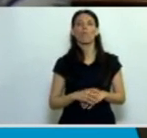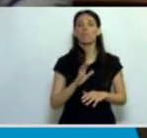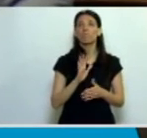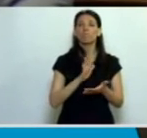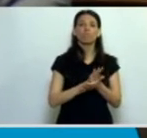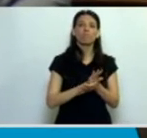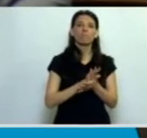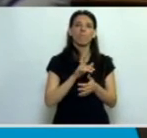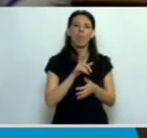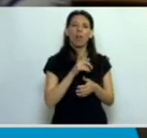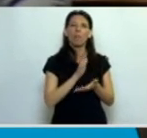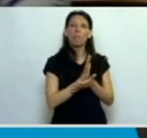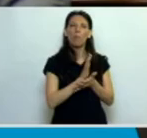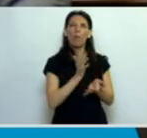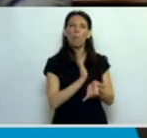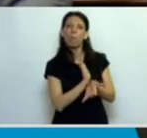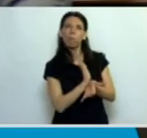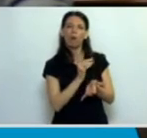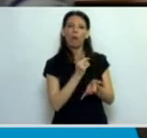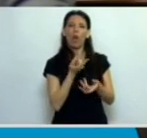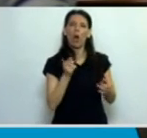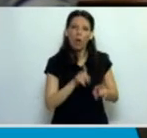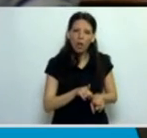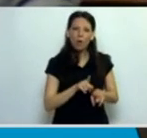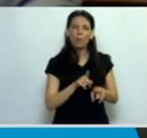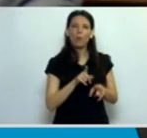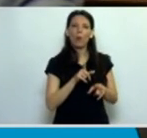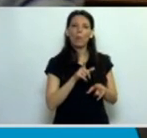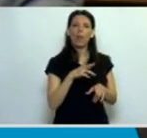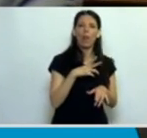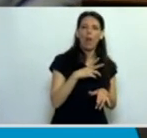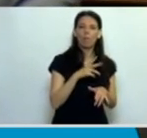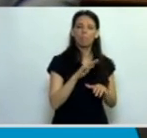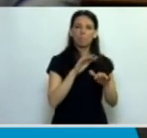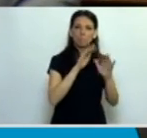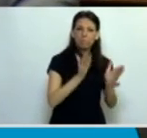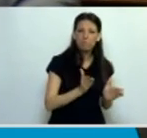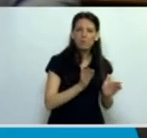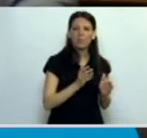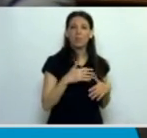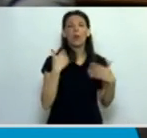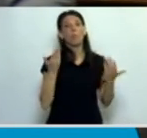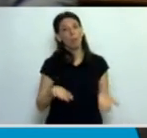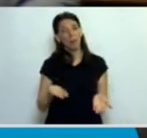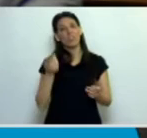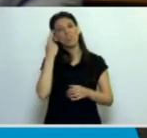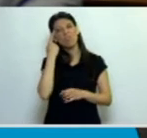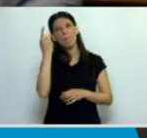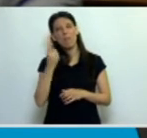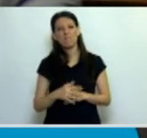intentos de reprivatización del sistema jubilatorio. Por eso se